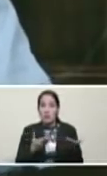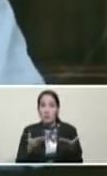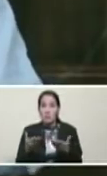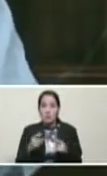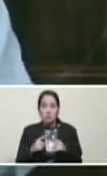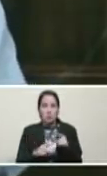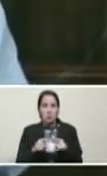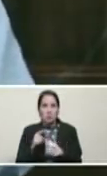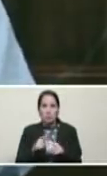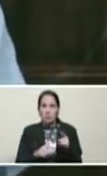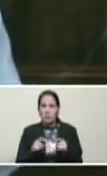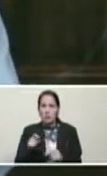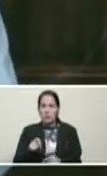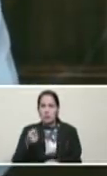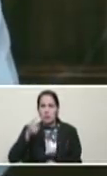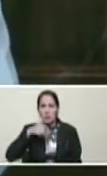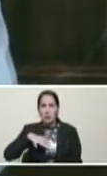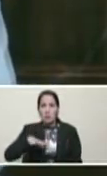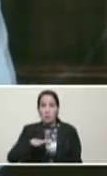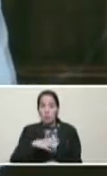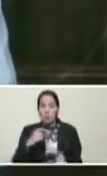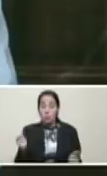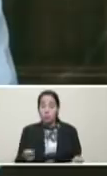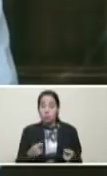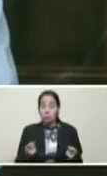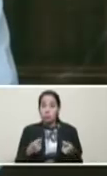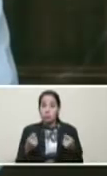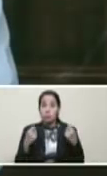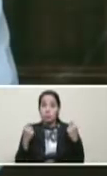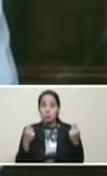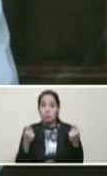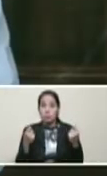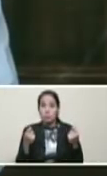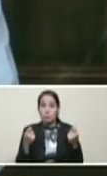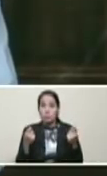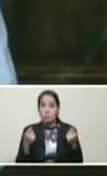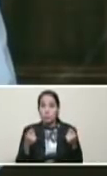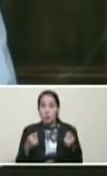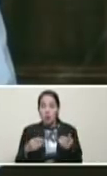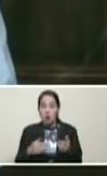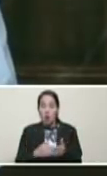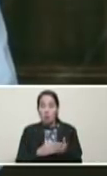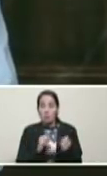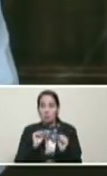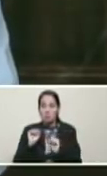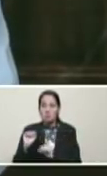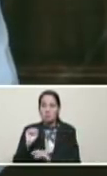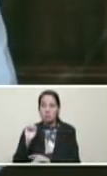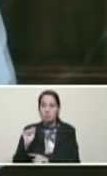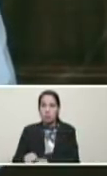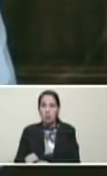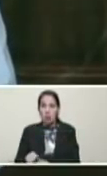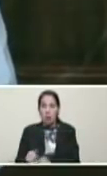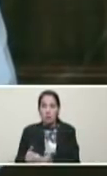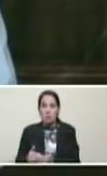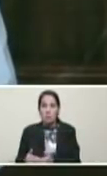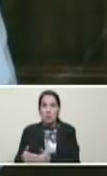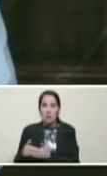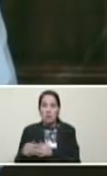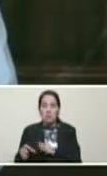y una fuerza motivada por el antiimperialismo por el amor a venezuela